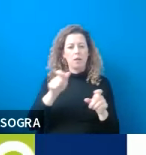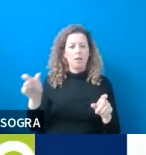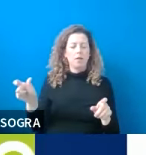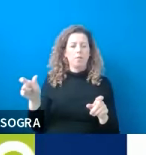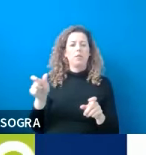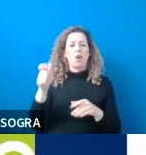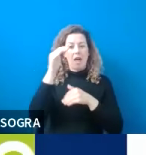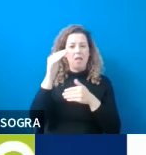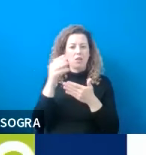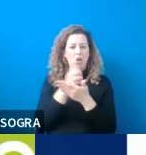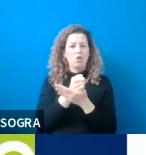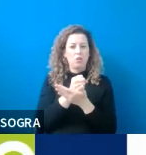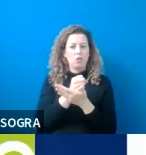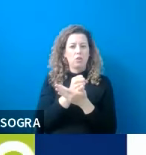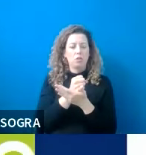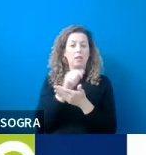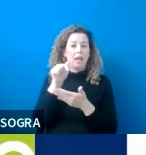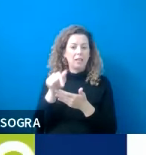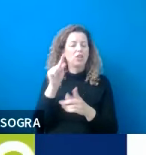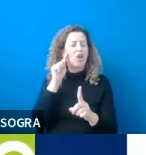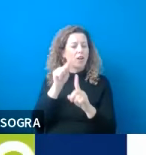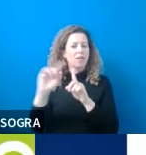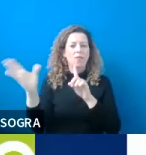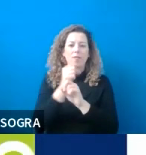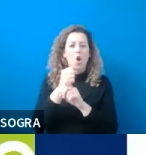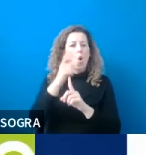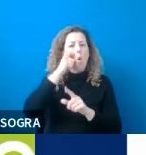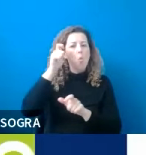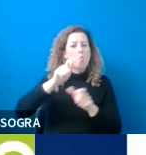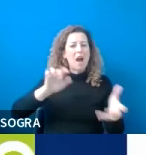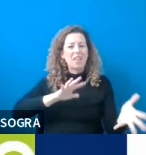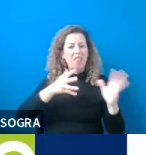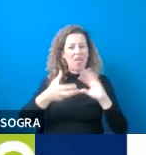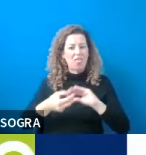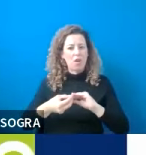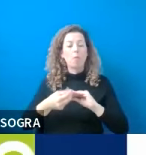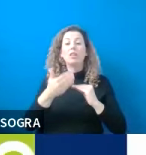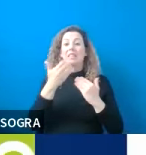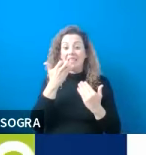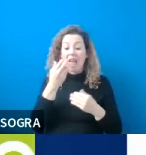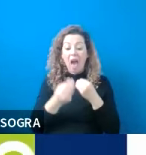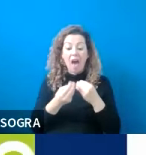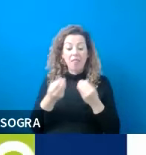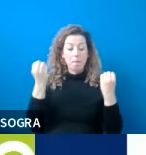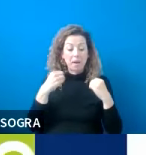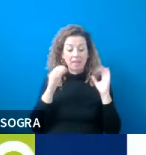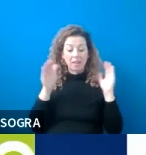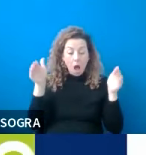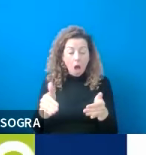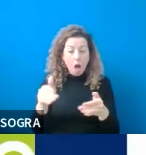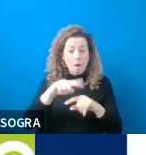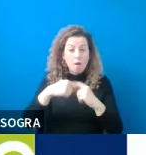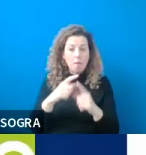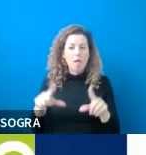sus aspectos y con esto pues estas prácticas centrales en las familias nos lo van a seguir facilitando, nos van a seguir